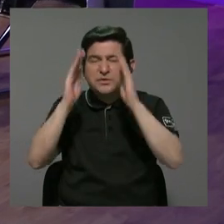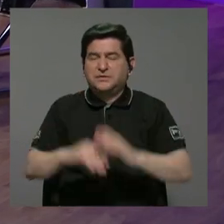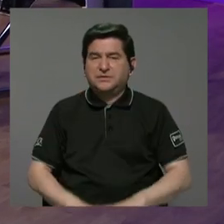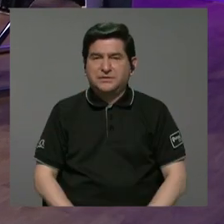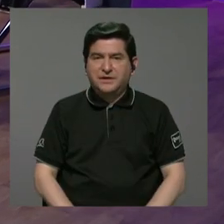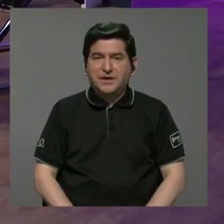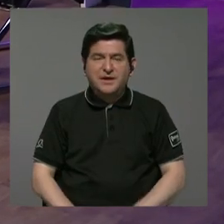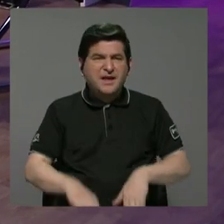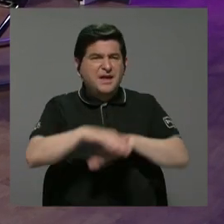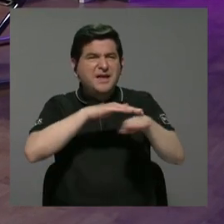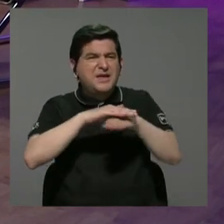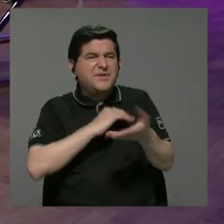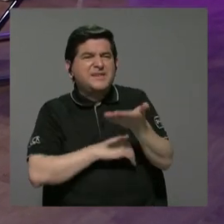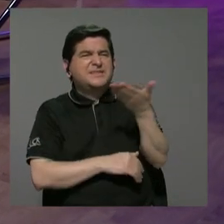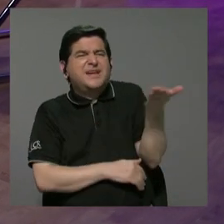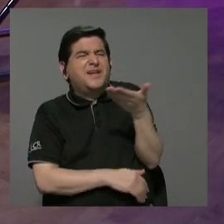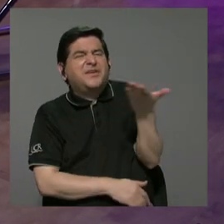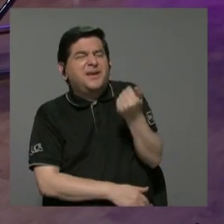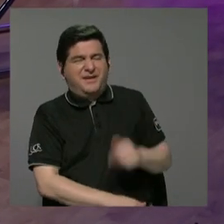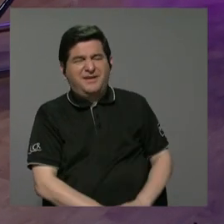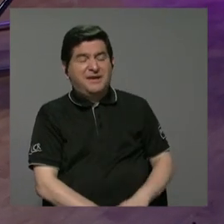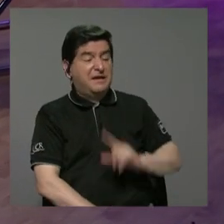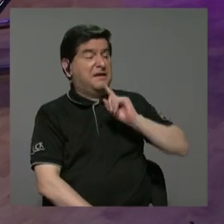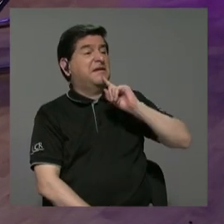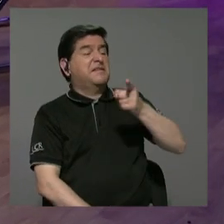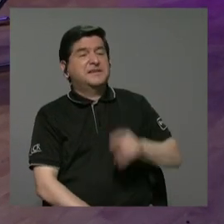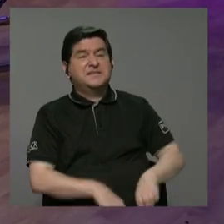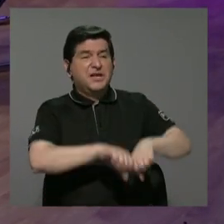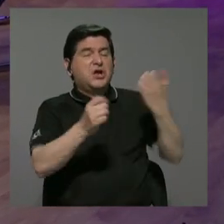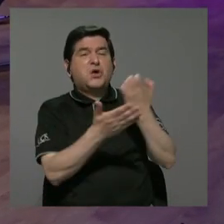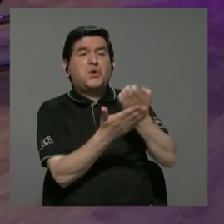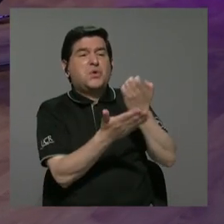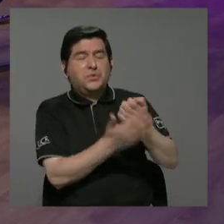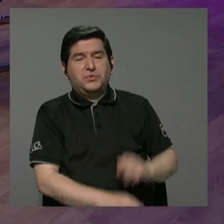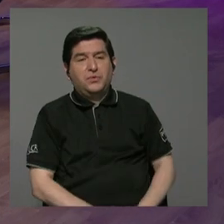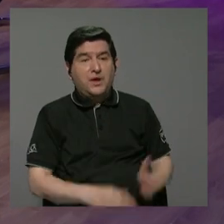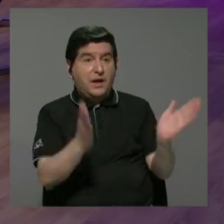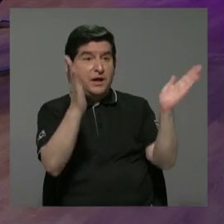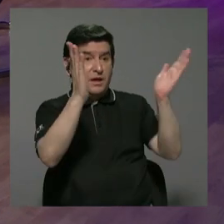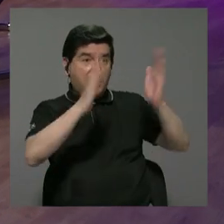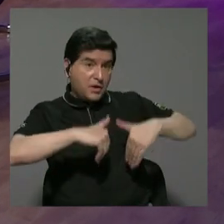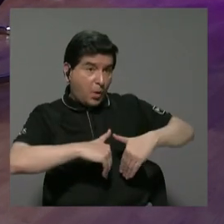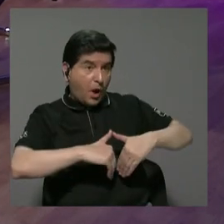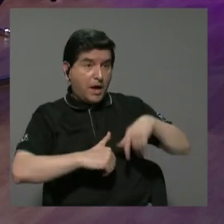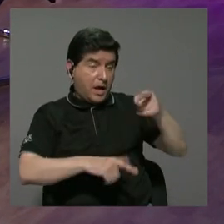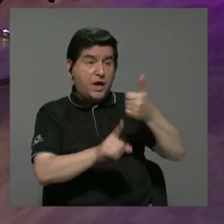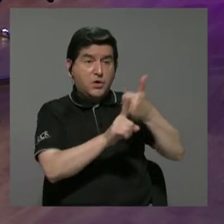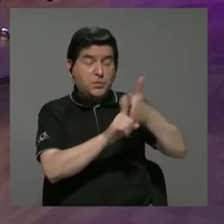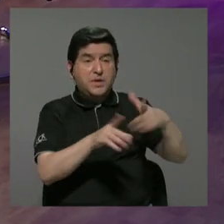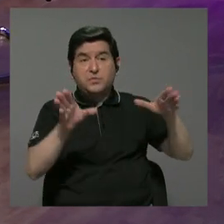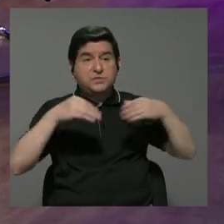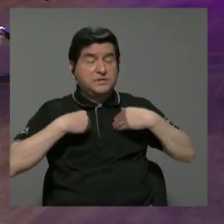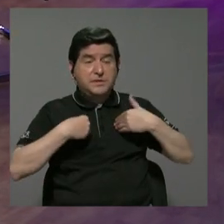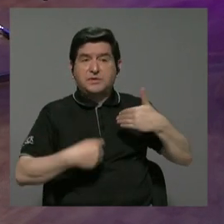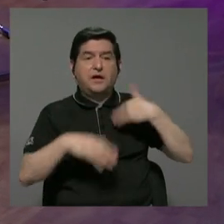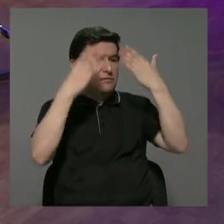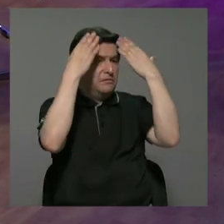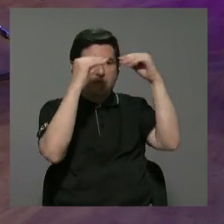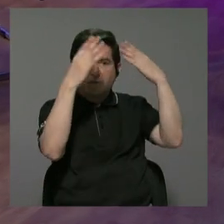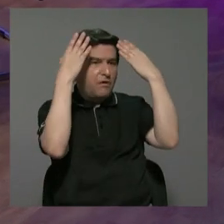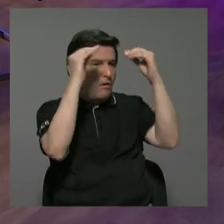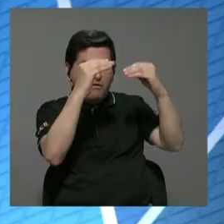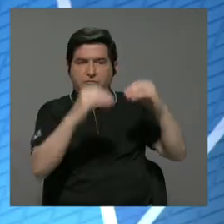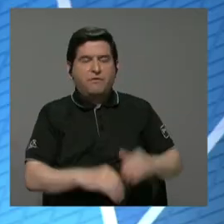¿con base en qué, Marcela? ¿Con base en qué se dice que está quebrada? Exacto. Si no hay ninguna... Ellos mismos reconocen que no tienen una